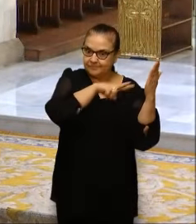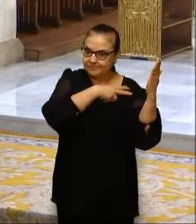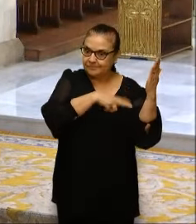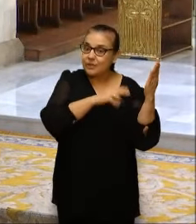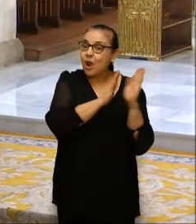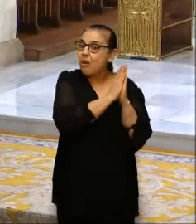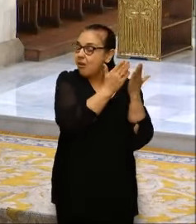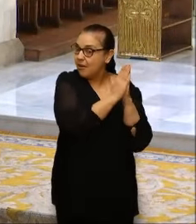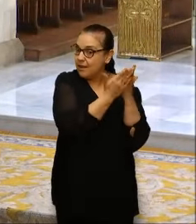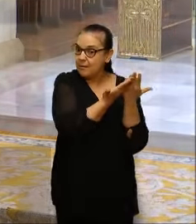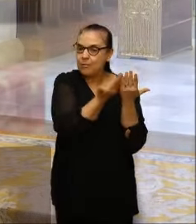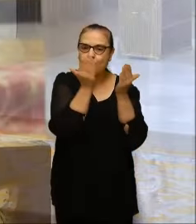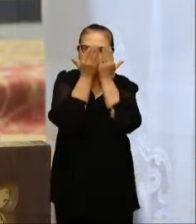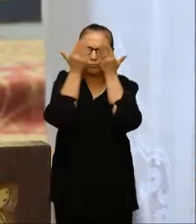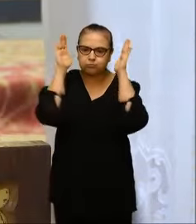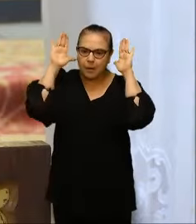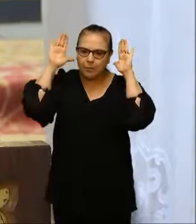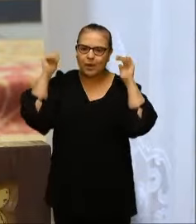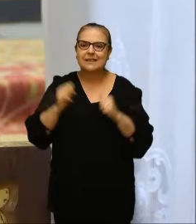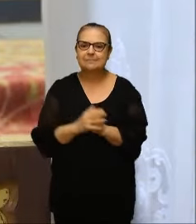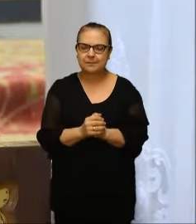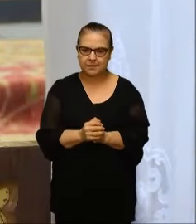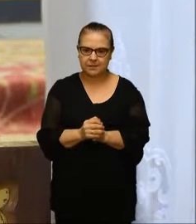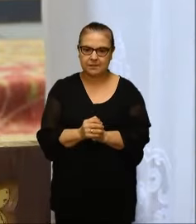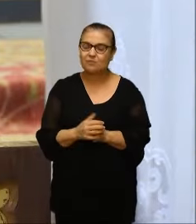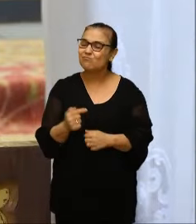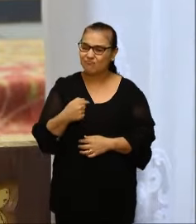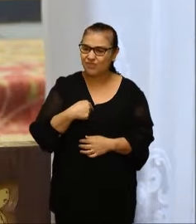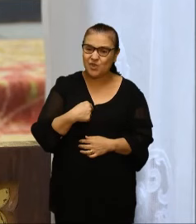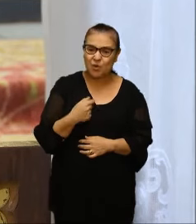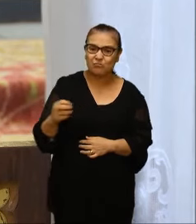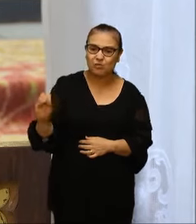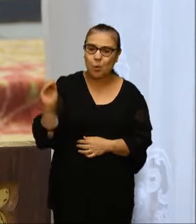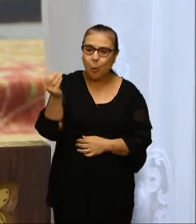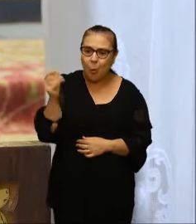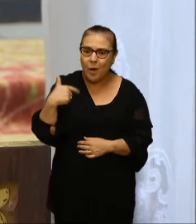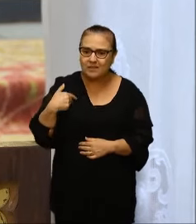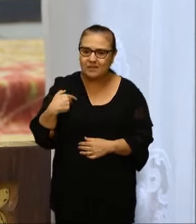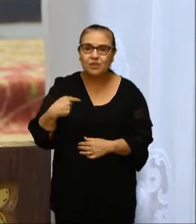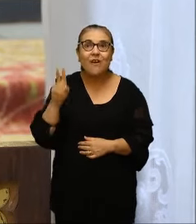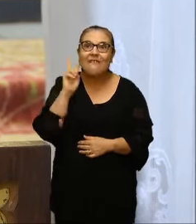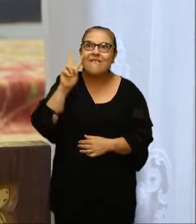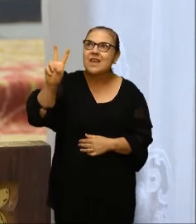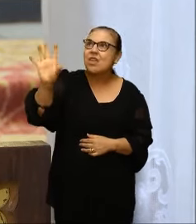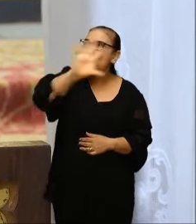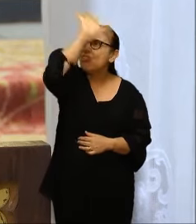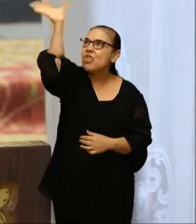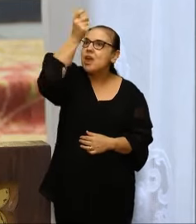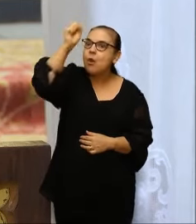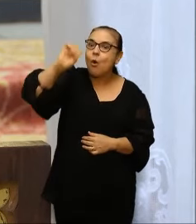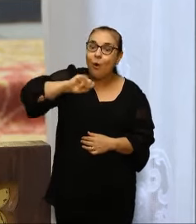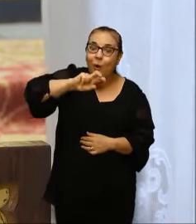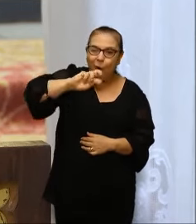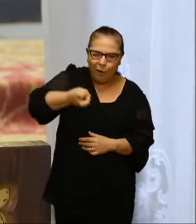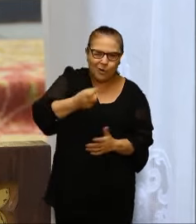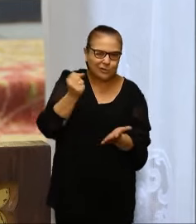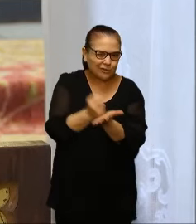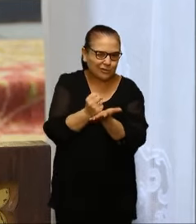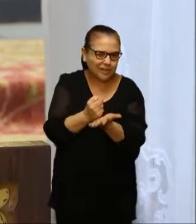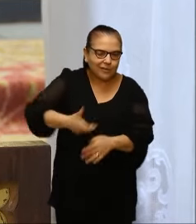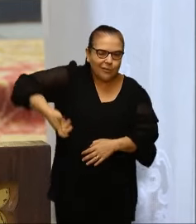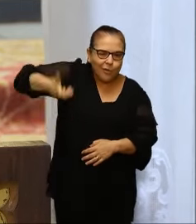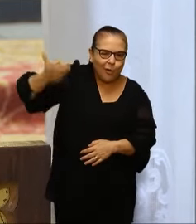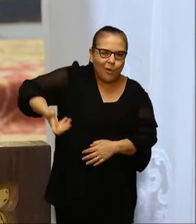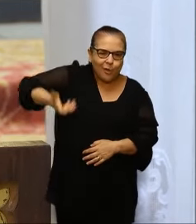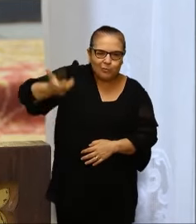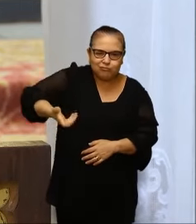Lectura del libro del Apocalipsis. Yo, Juan, vi en el cielo otro signo, grande y